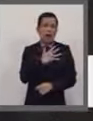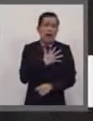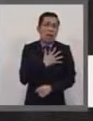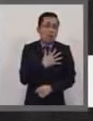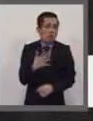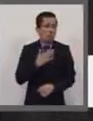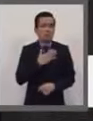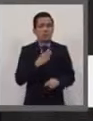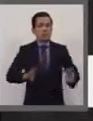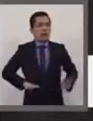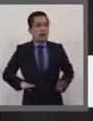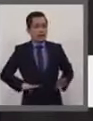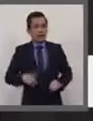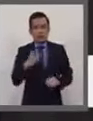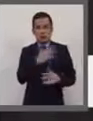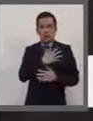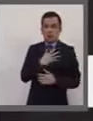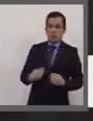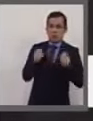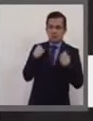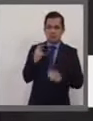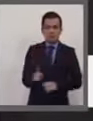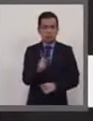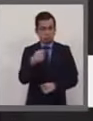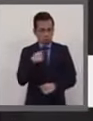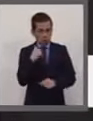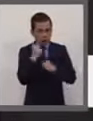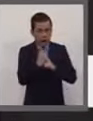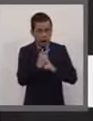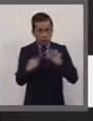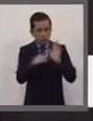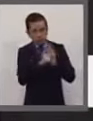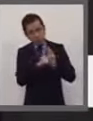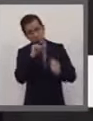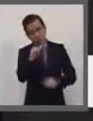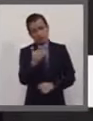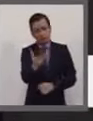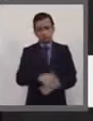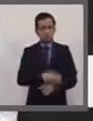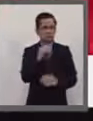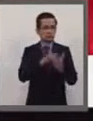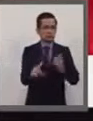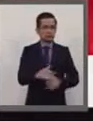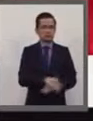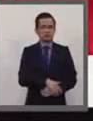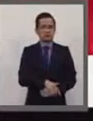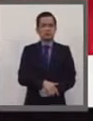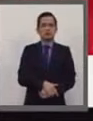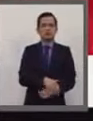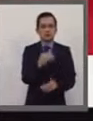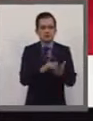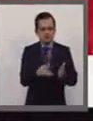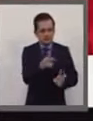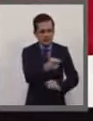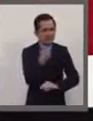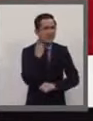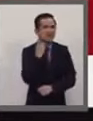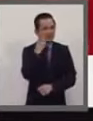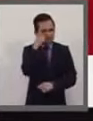pareja, de la vida, del pueblo, y no veo ninguna ofensa en ello. Muchas gracias, diputado, por habernos ilustrado y